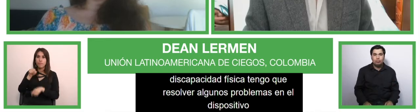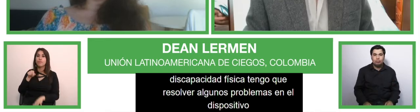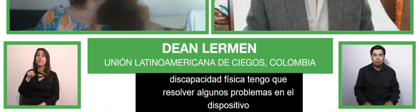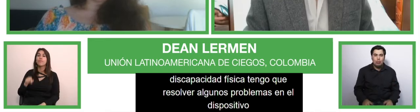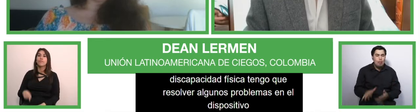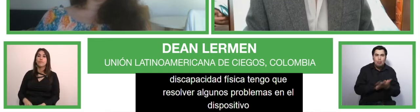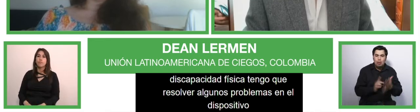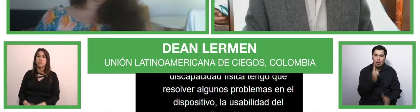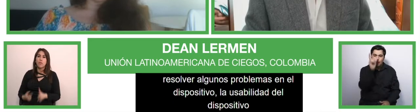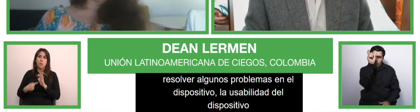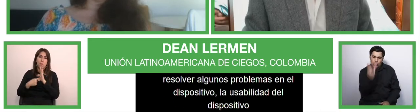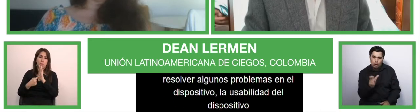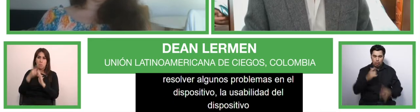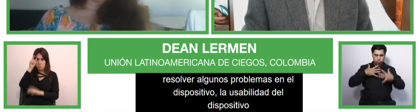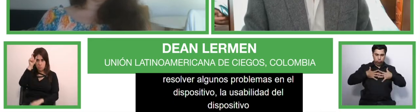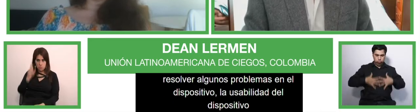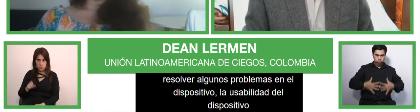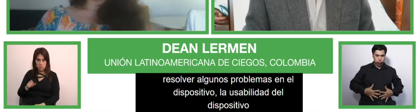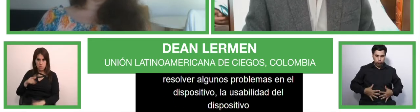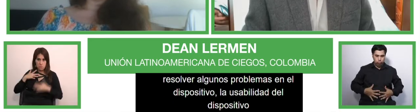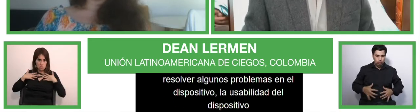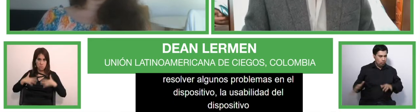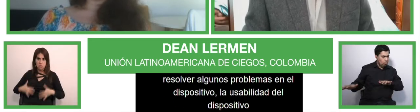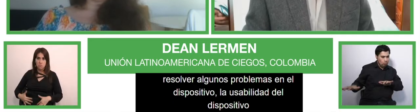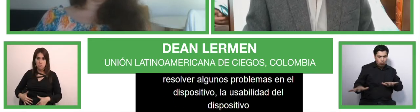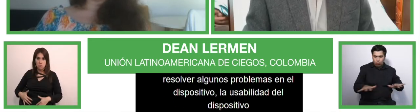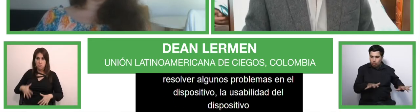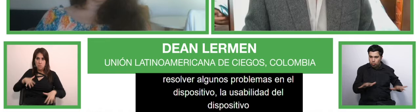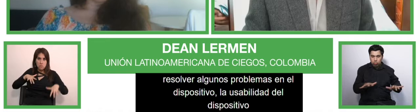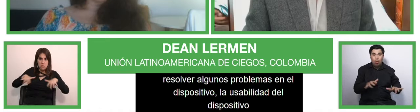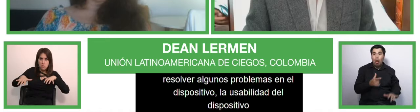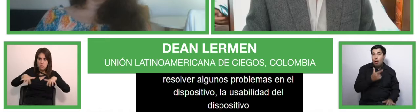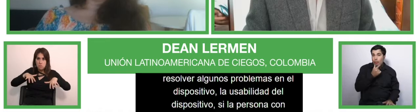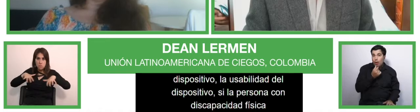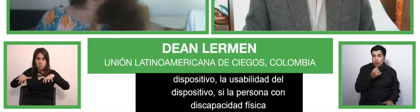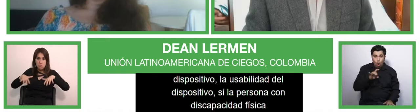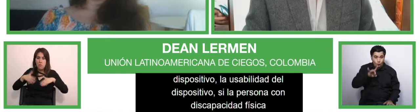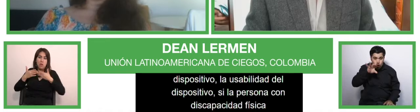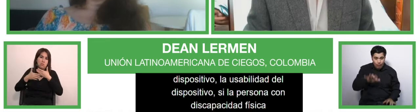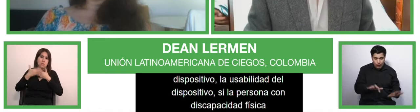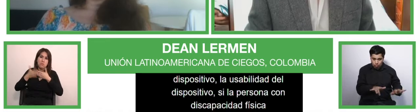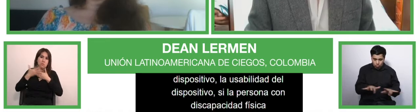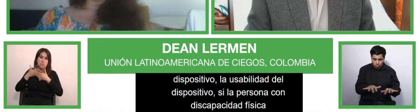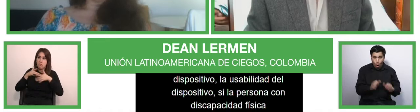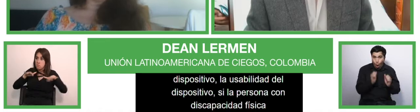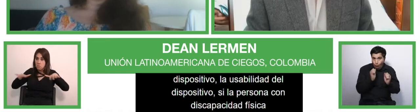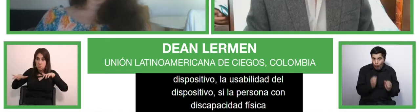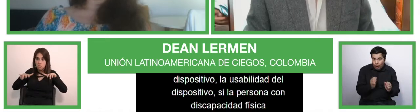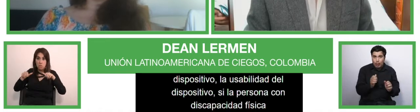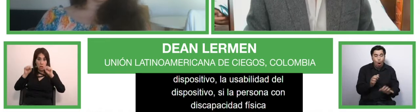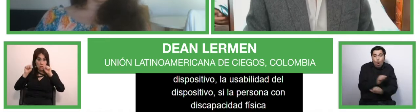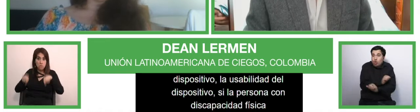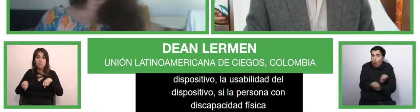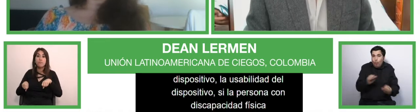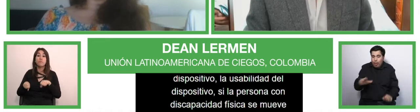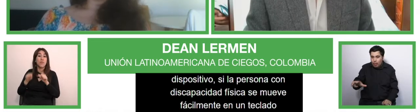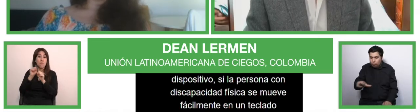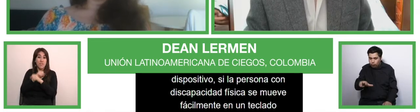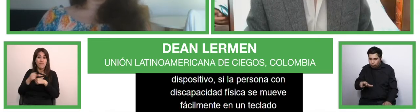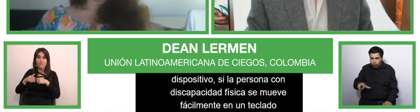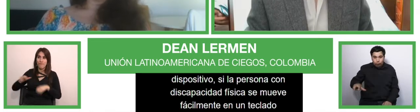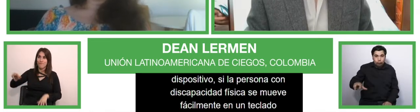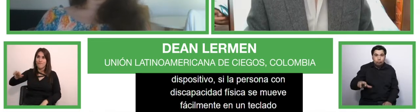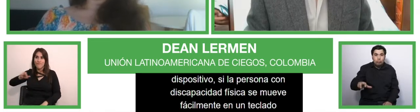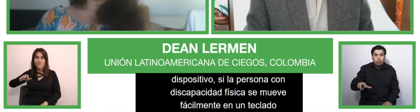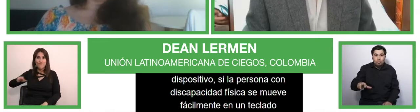la persona con discapacidad física se me mueve fácilmente en un teclado o me mueve fácilmente un mouse o no tiene la posibilidad